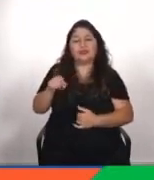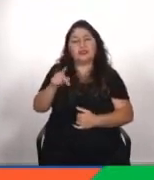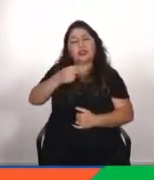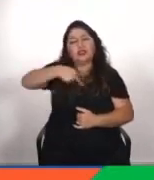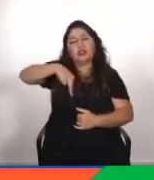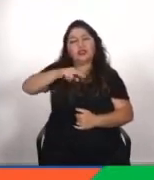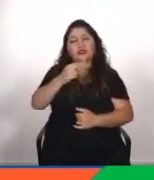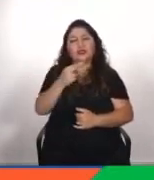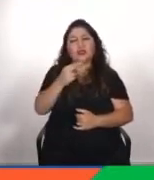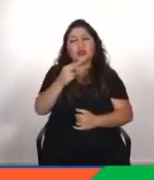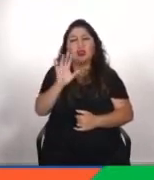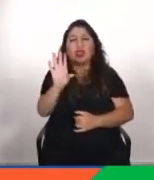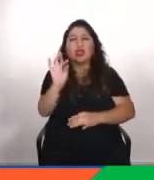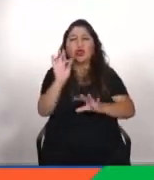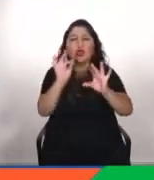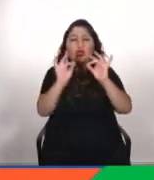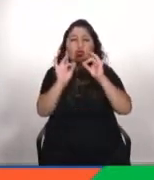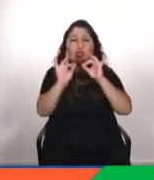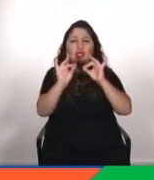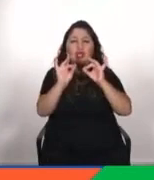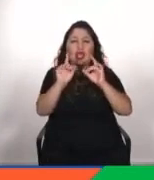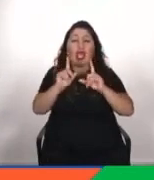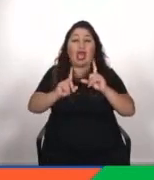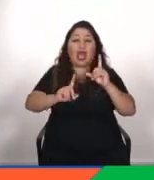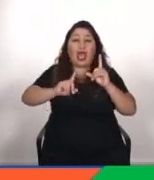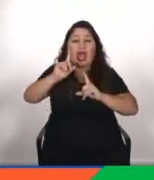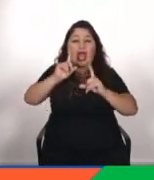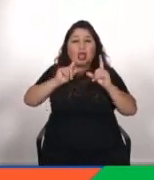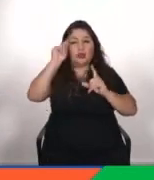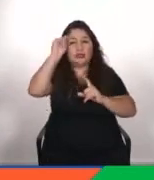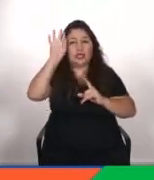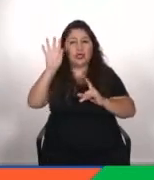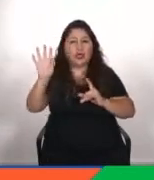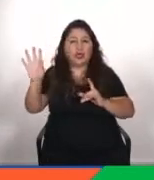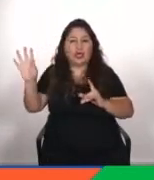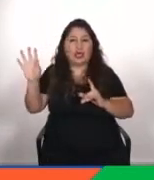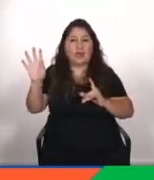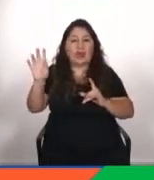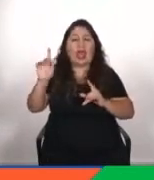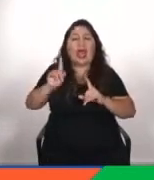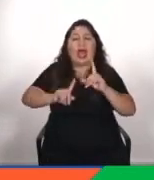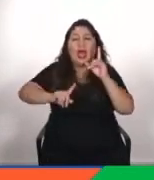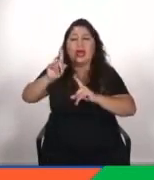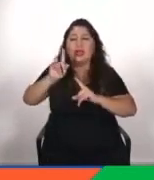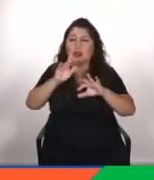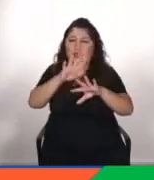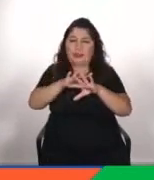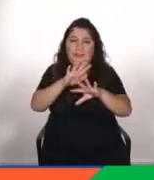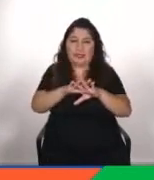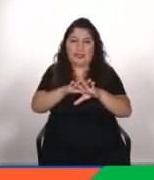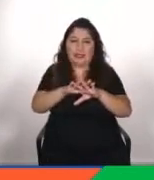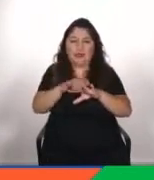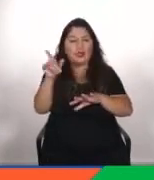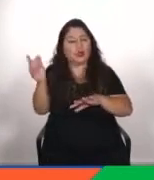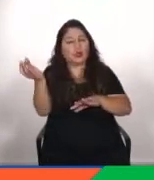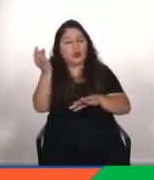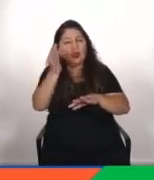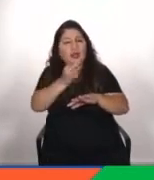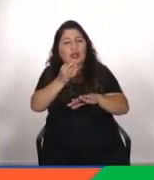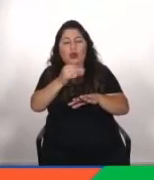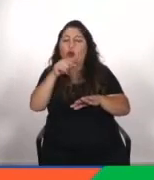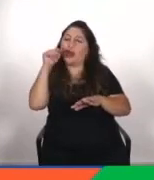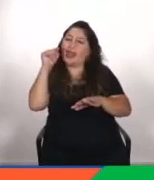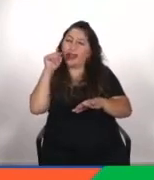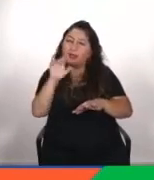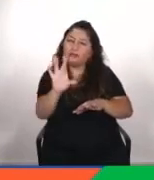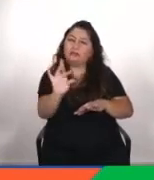elegir algún campo o algún teorema o algo, cualquier cosa de las matemáticas que tú digas, no, esto es lo que más me fascina de las